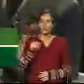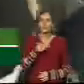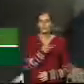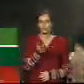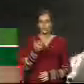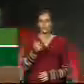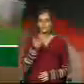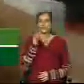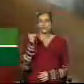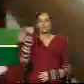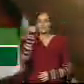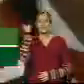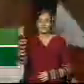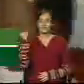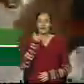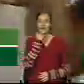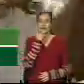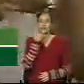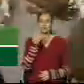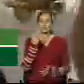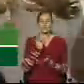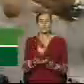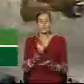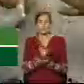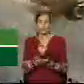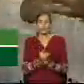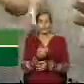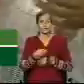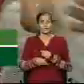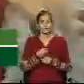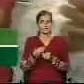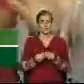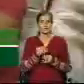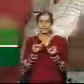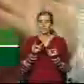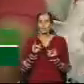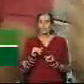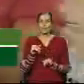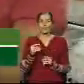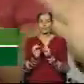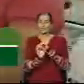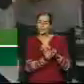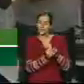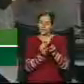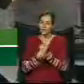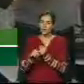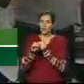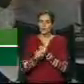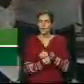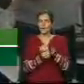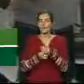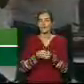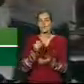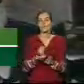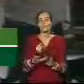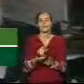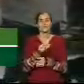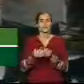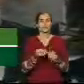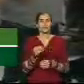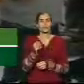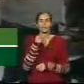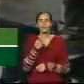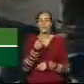usted se tenga una idea, en las pruebas que hicimos en el Delta, la prueba que hicimos nos dio